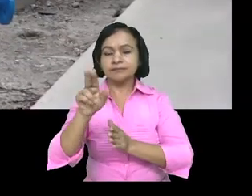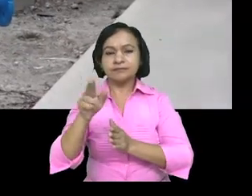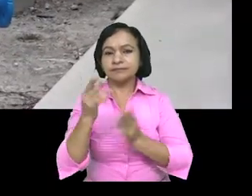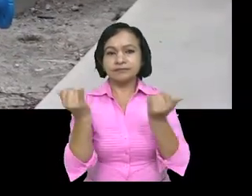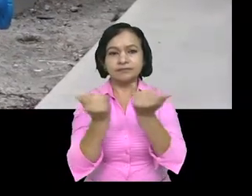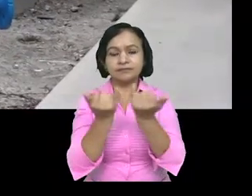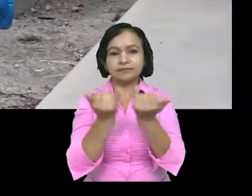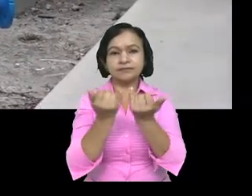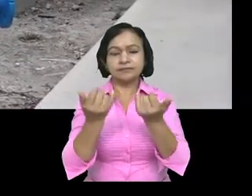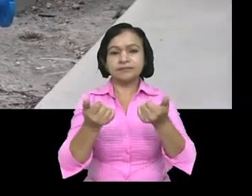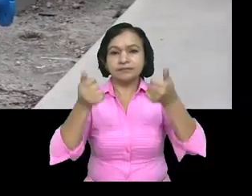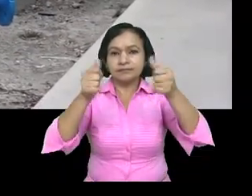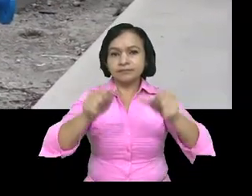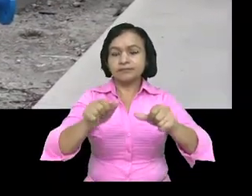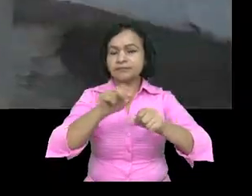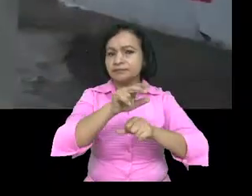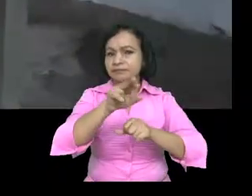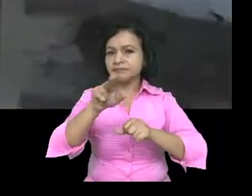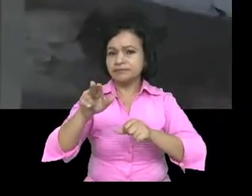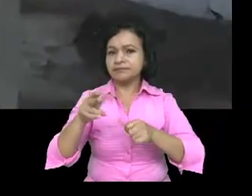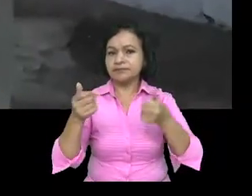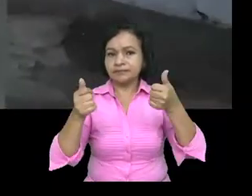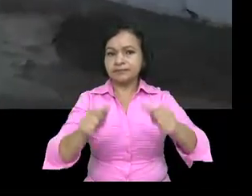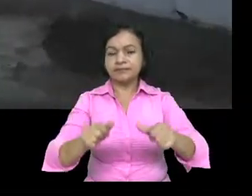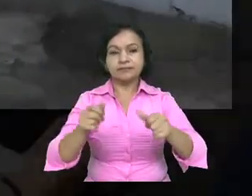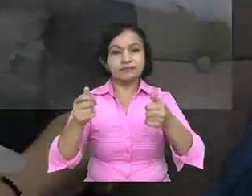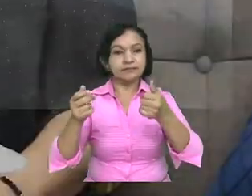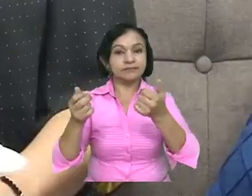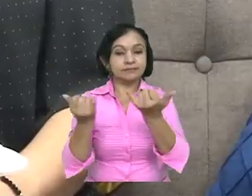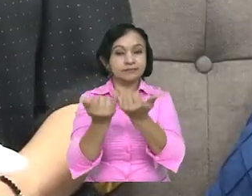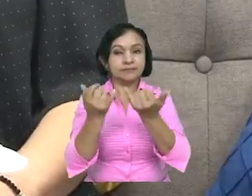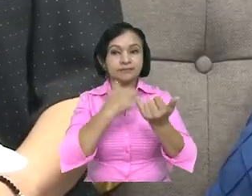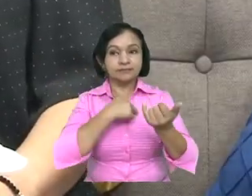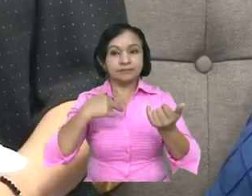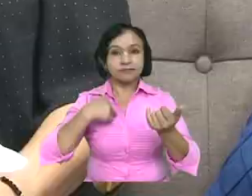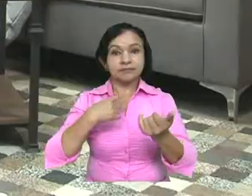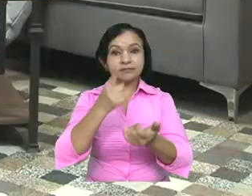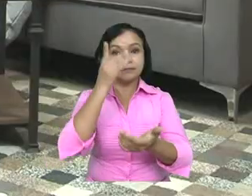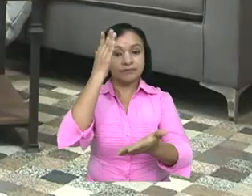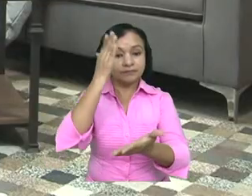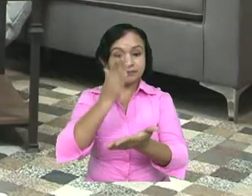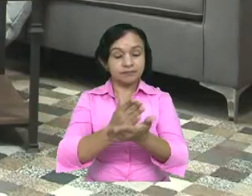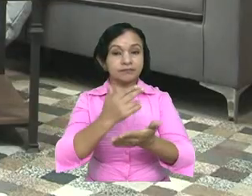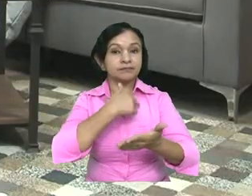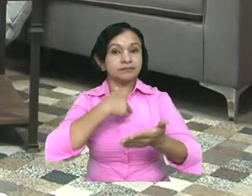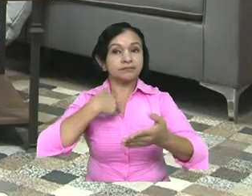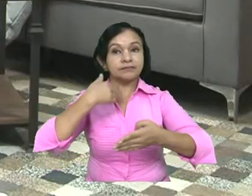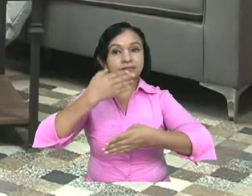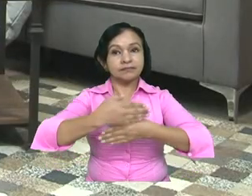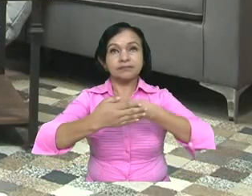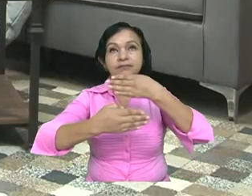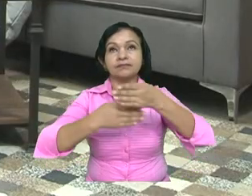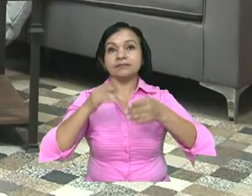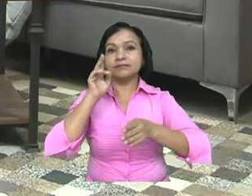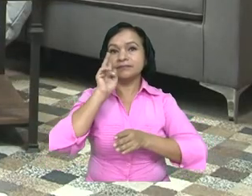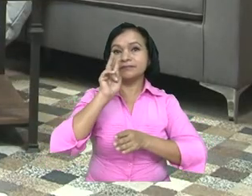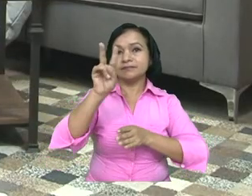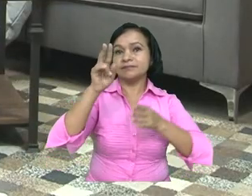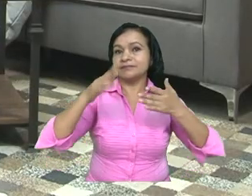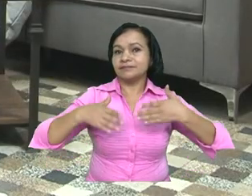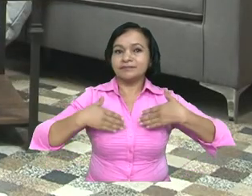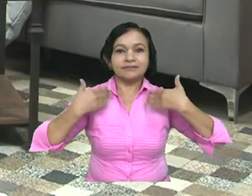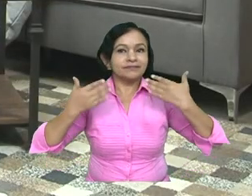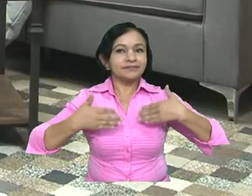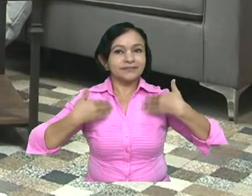los que contratan. Claro ya, que sí, lo que se articulan dentro del quehacer una vez que ya está construido. Vemos en pantalla la alegría, ¿no? La